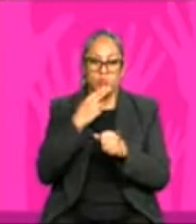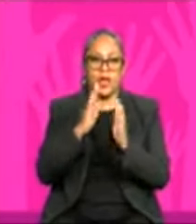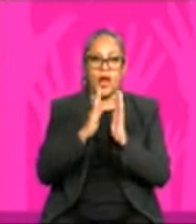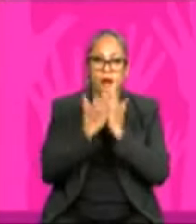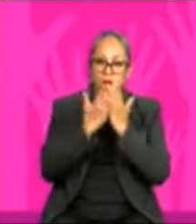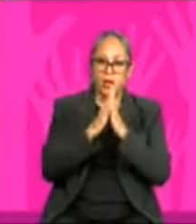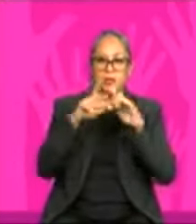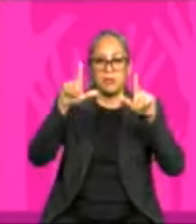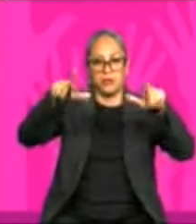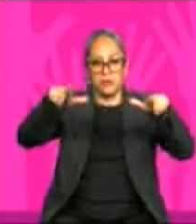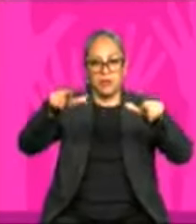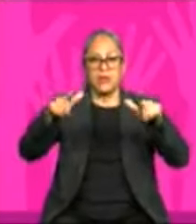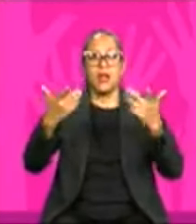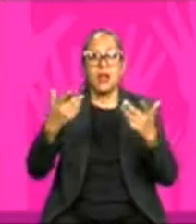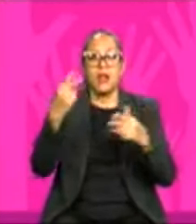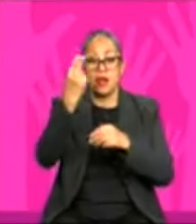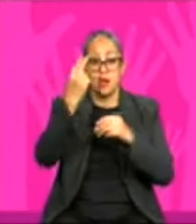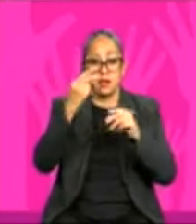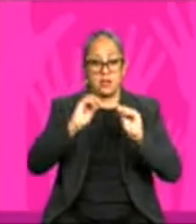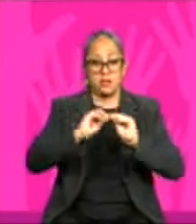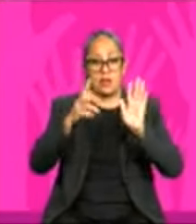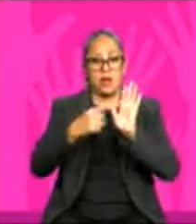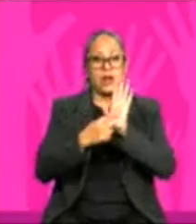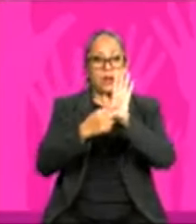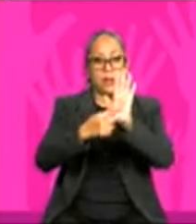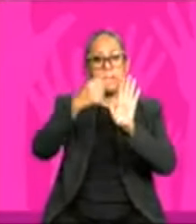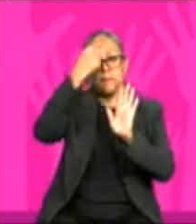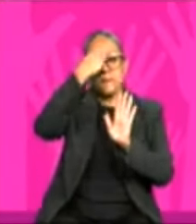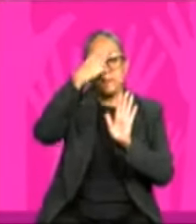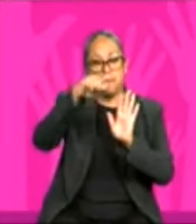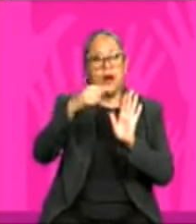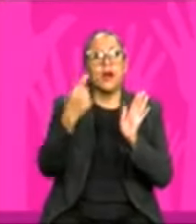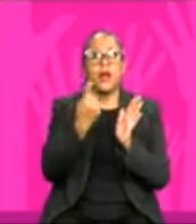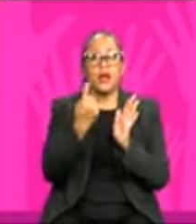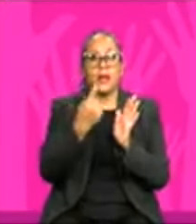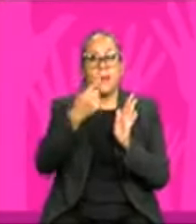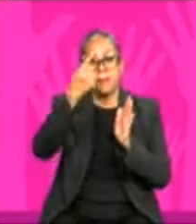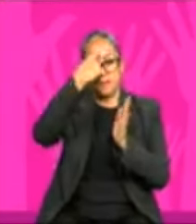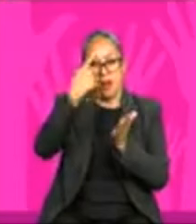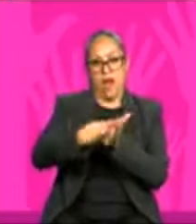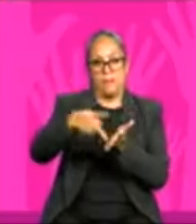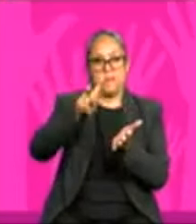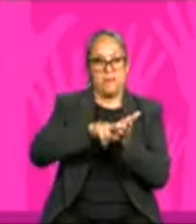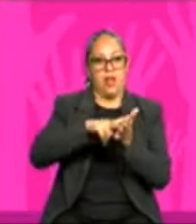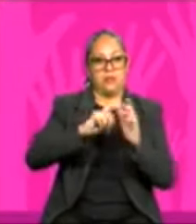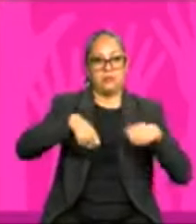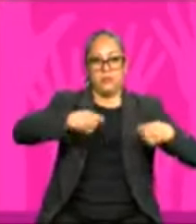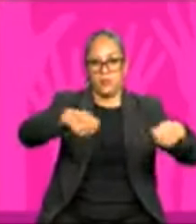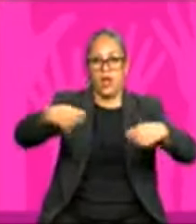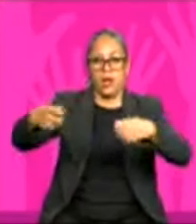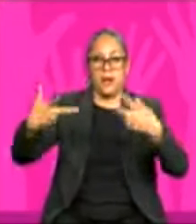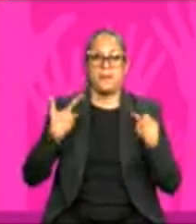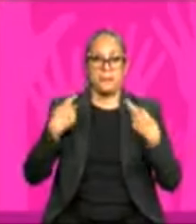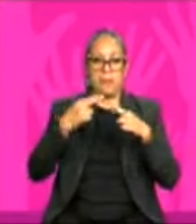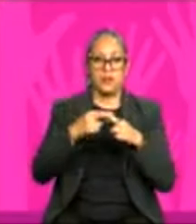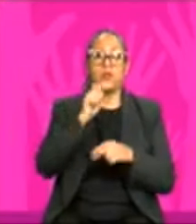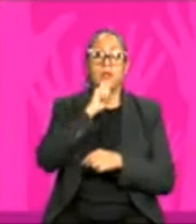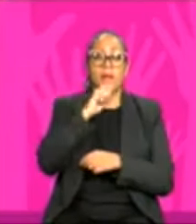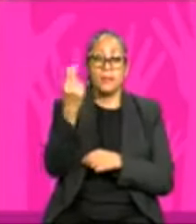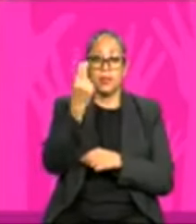Implementaremos un sistema de transparencia para el proceso de asignación de plazas de docentes. Atenderemos